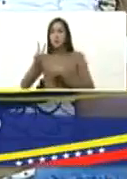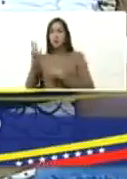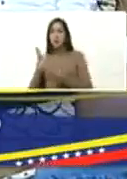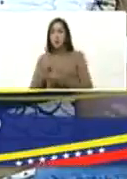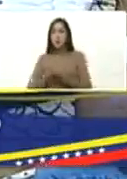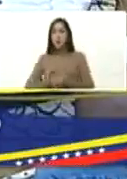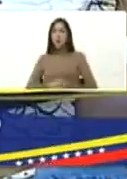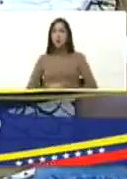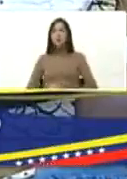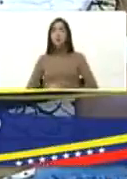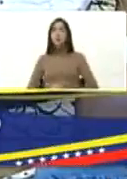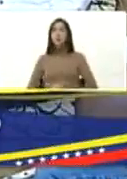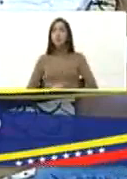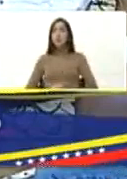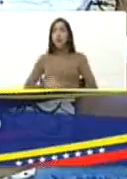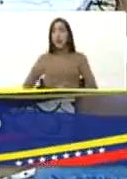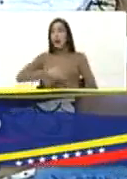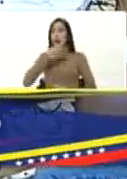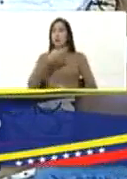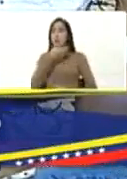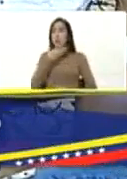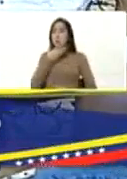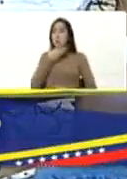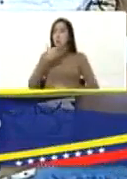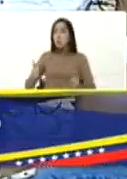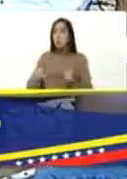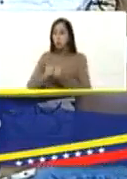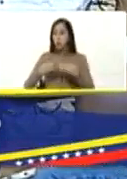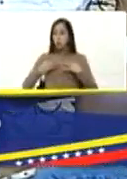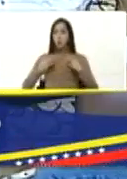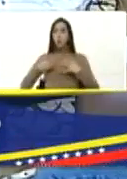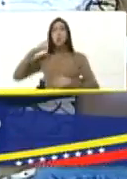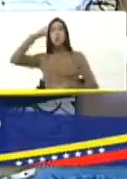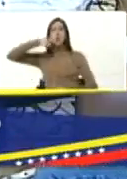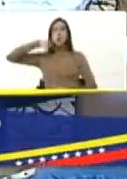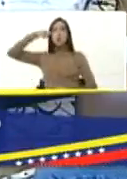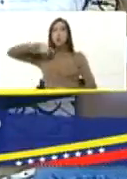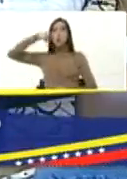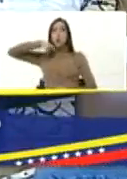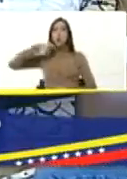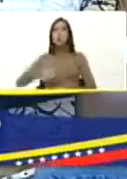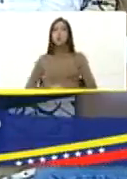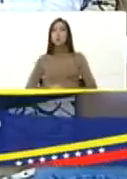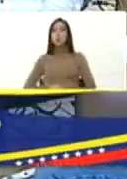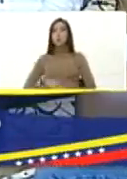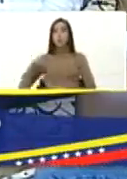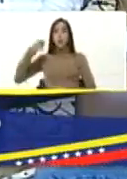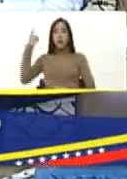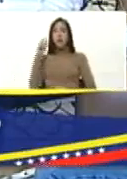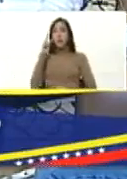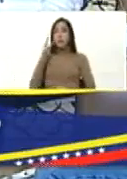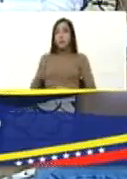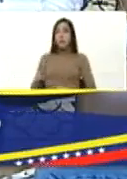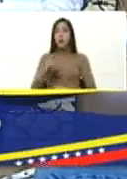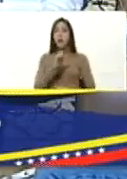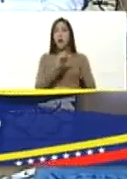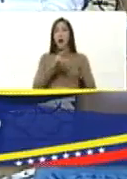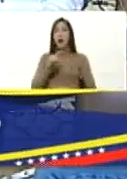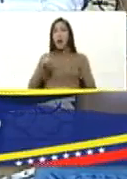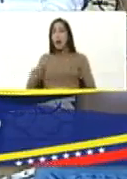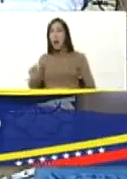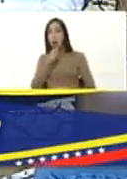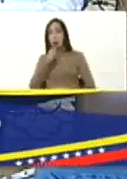6:22 de la tarde linda. Hoy me vine con mi camisa rosada. Ayer vi a Barry Cartaya en la entrevista